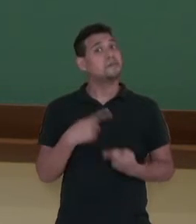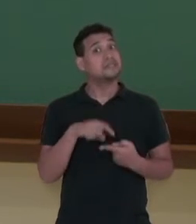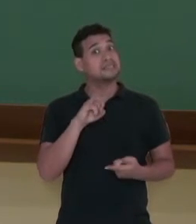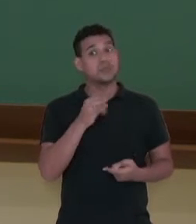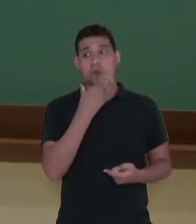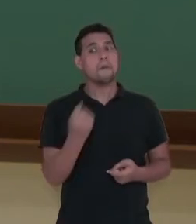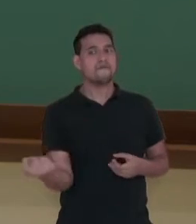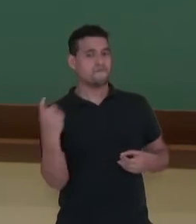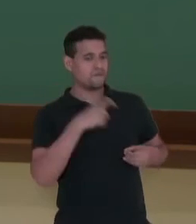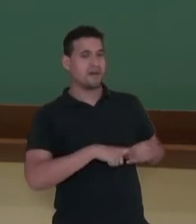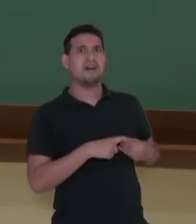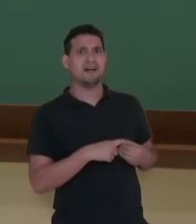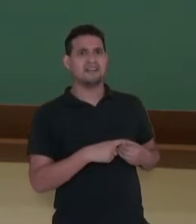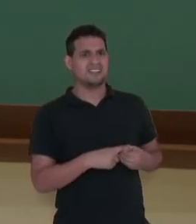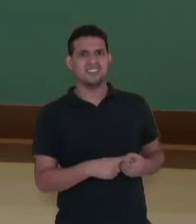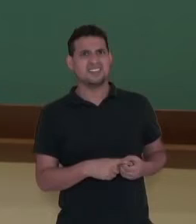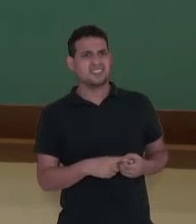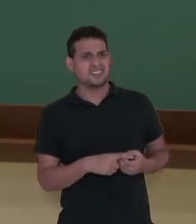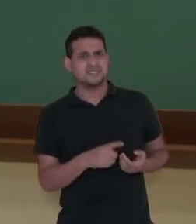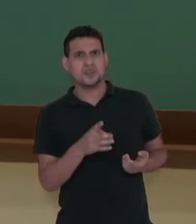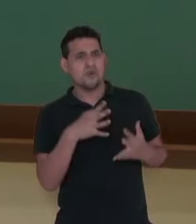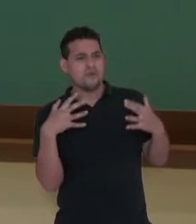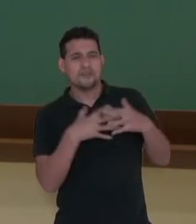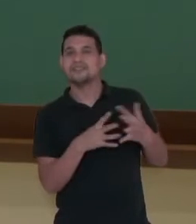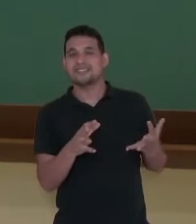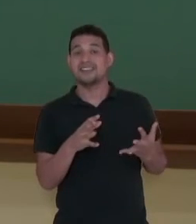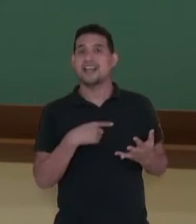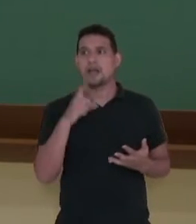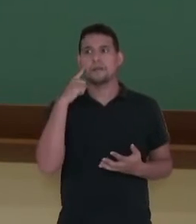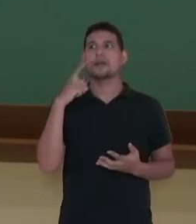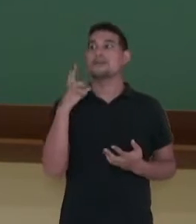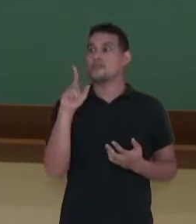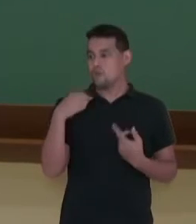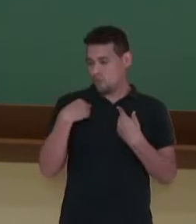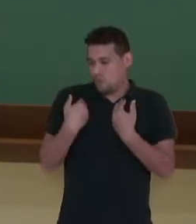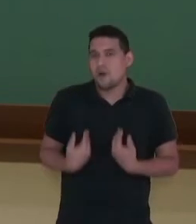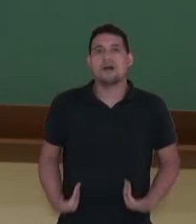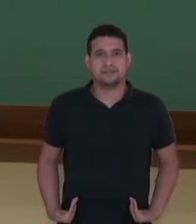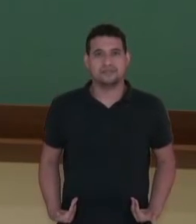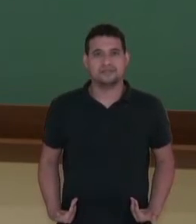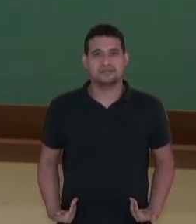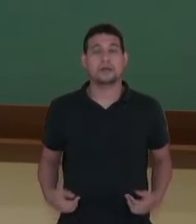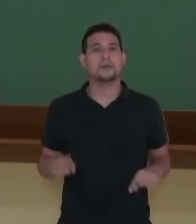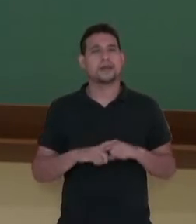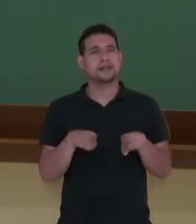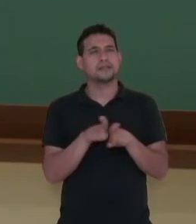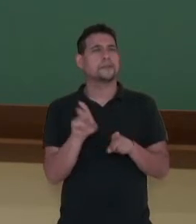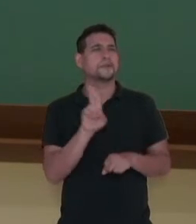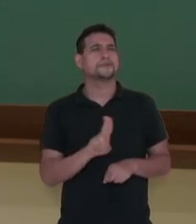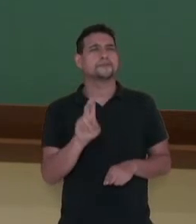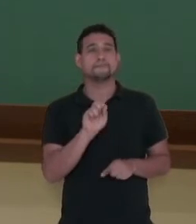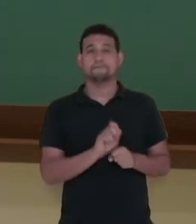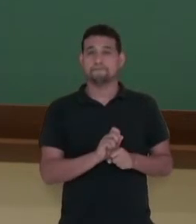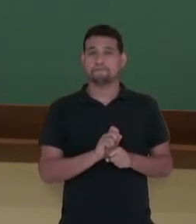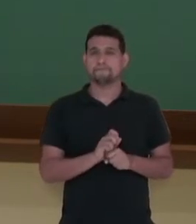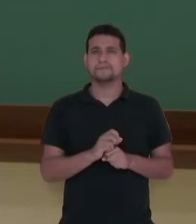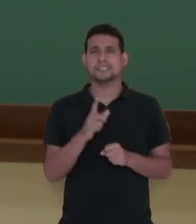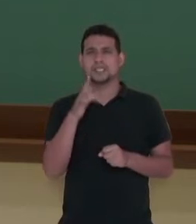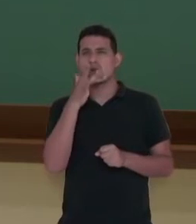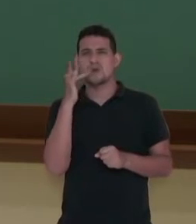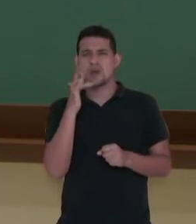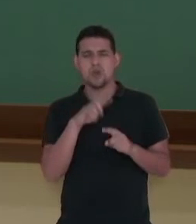voltasse, retornasse, ele não iria se confundir, ela estaria com o mesmo vestido. Los cangrejos le mordían